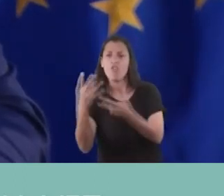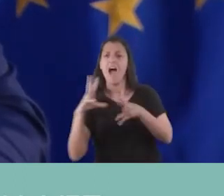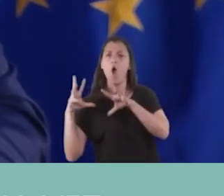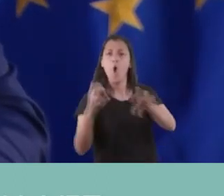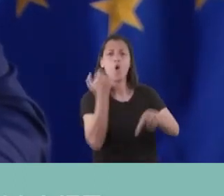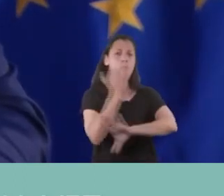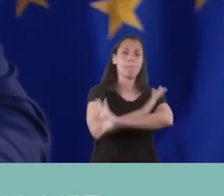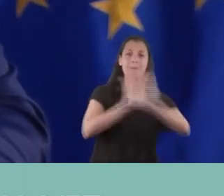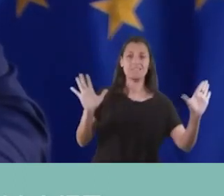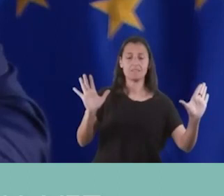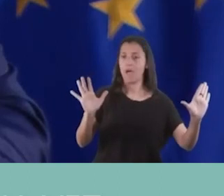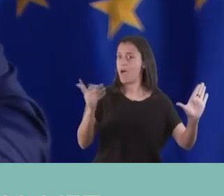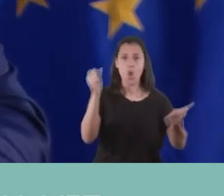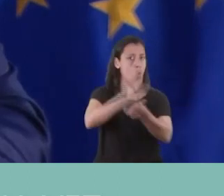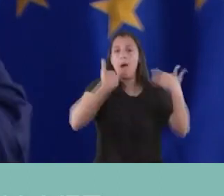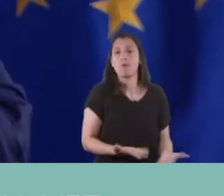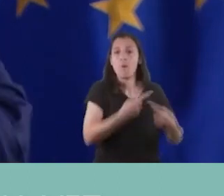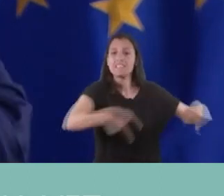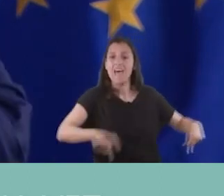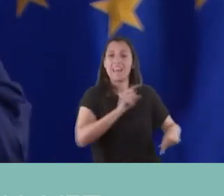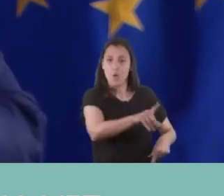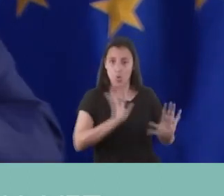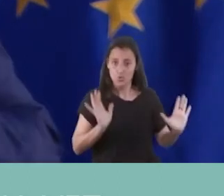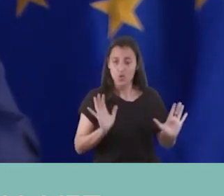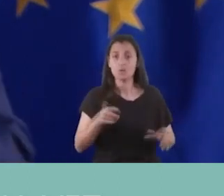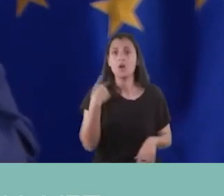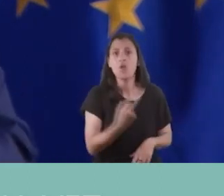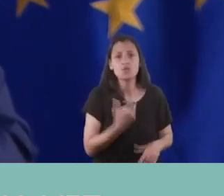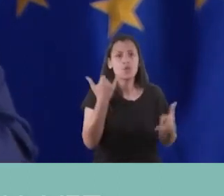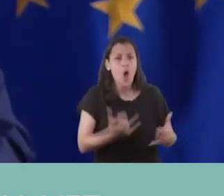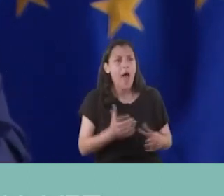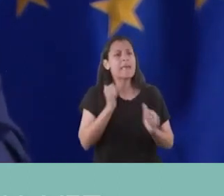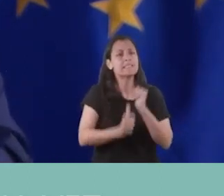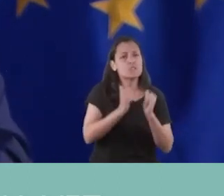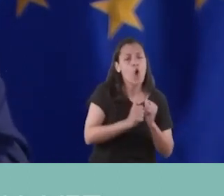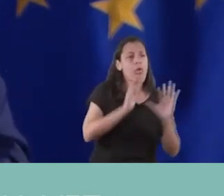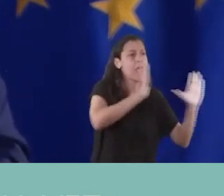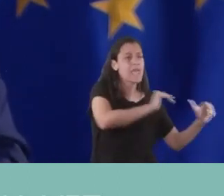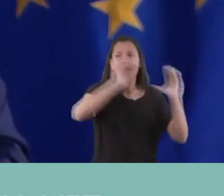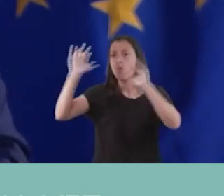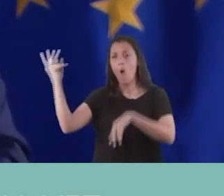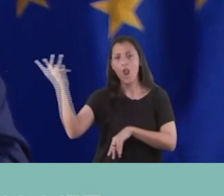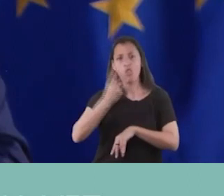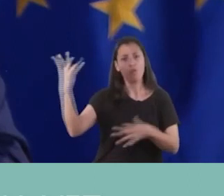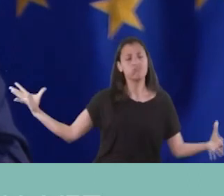más lugar para seguir sufriendo. Tenemos una historia común, tenemos un pasado común.